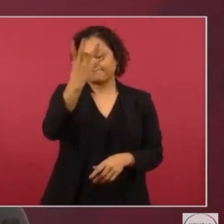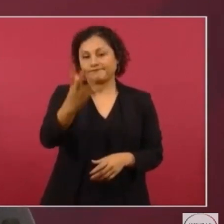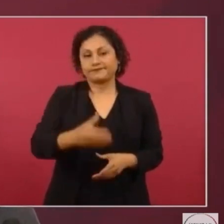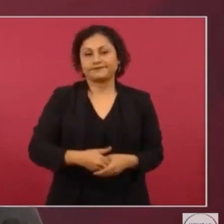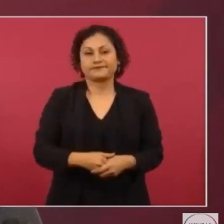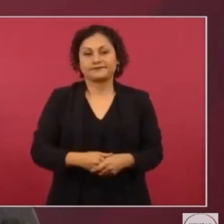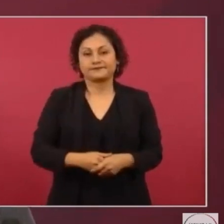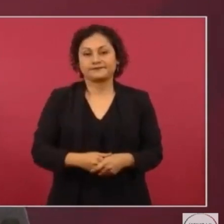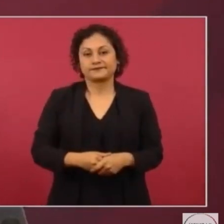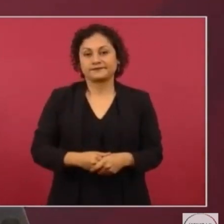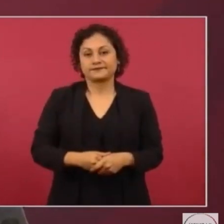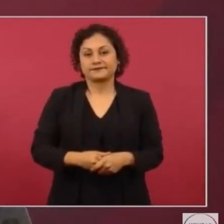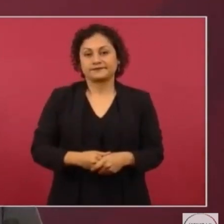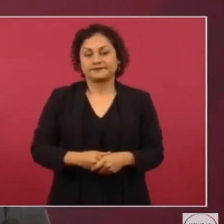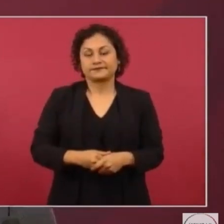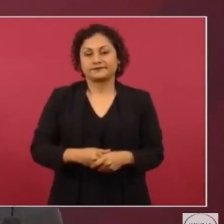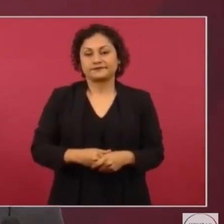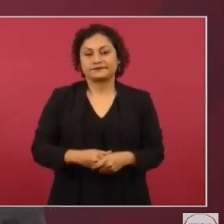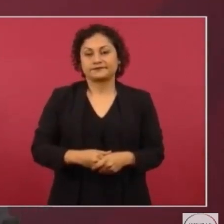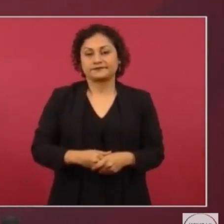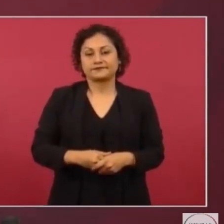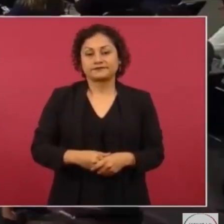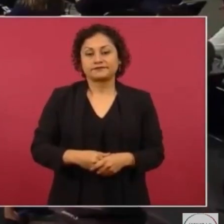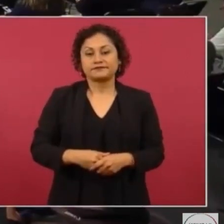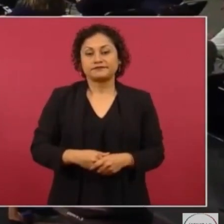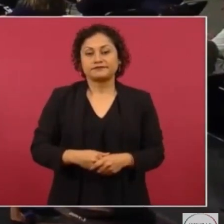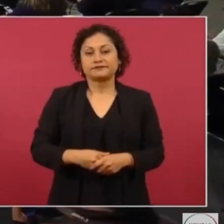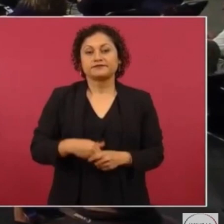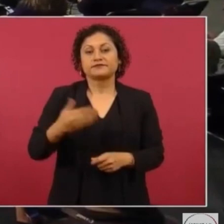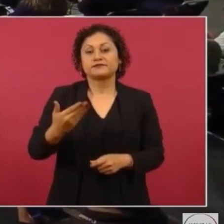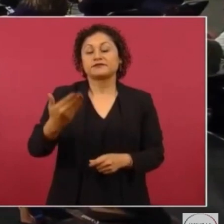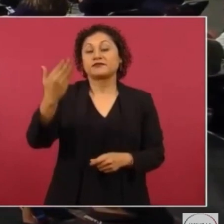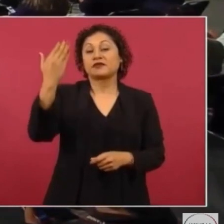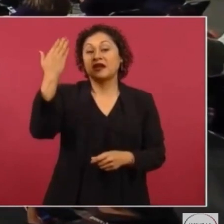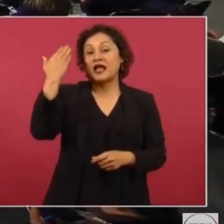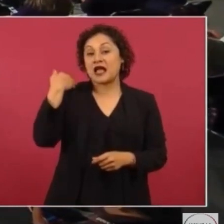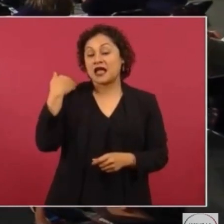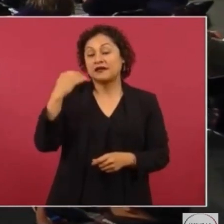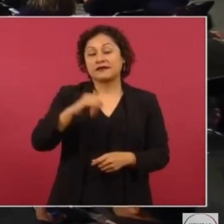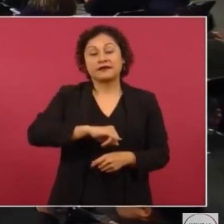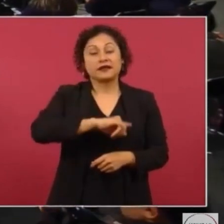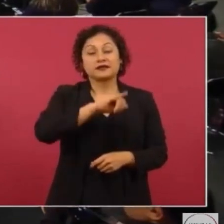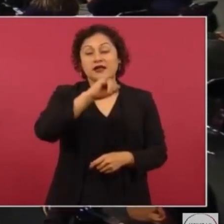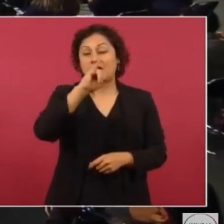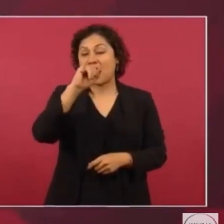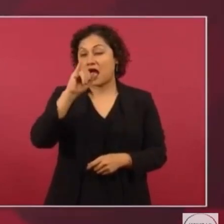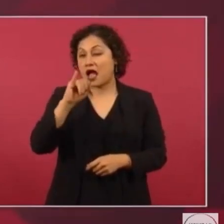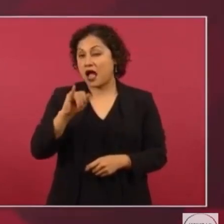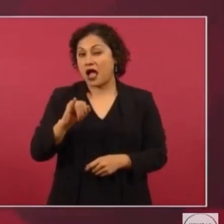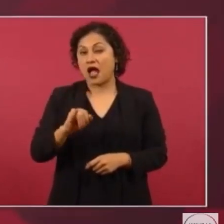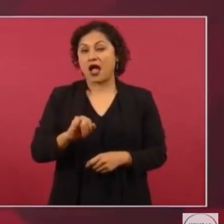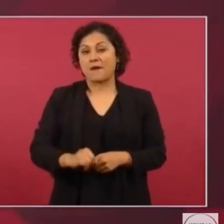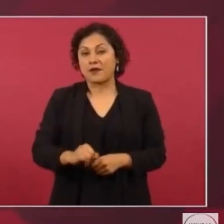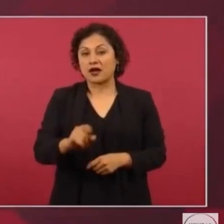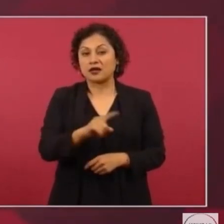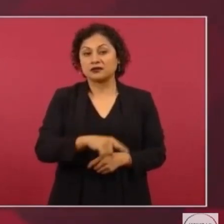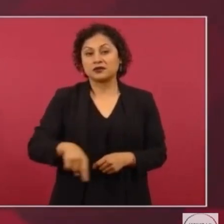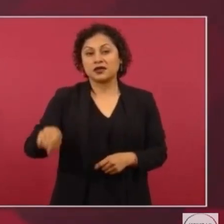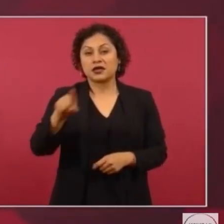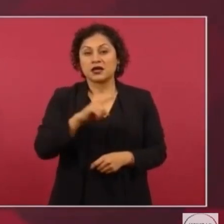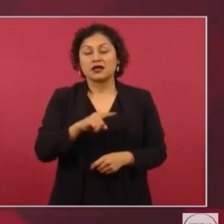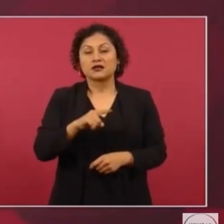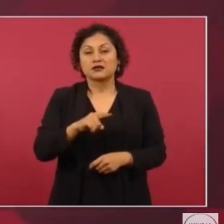Nunca se habían expuesto tanto, nunca habían mostrado tanto el cobre como